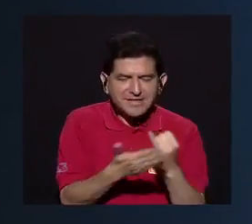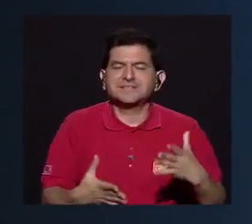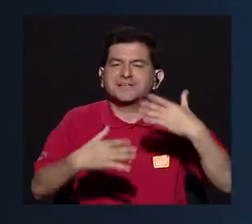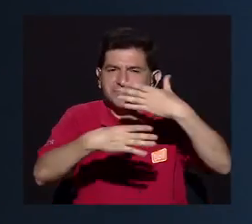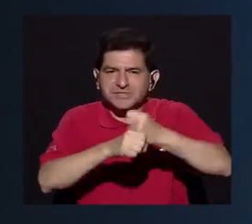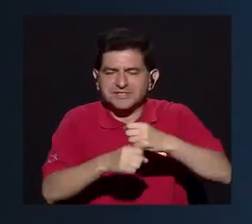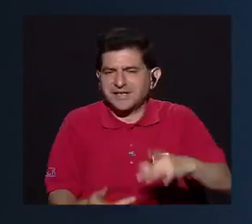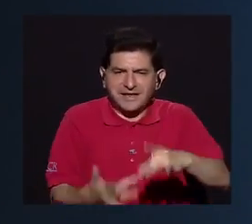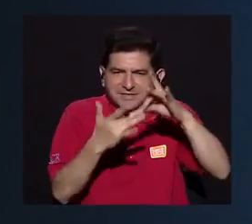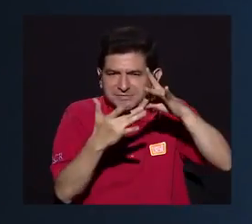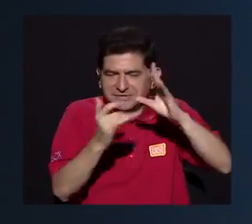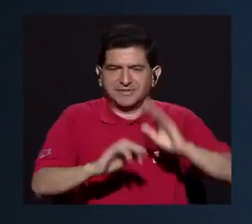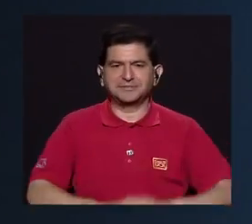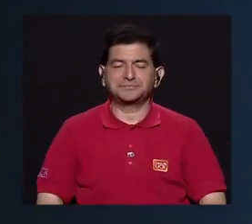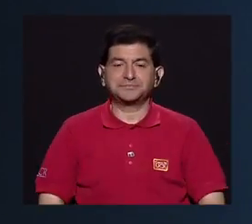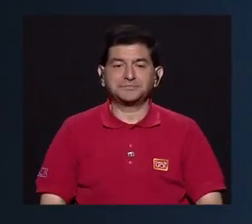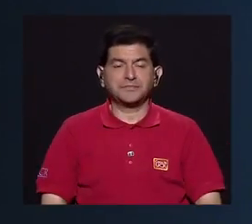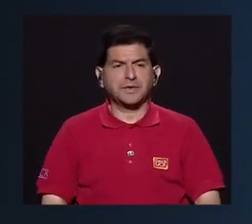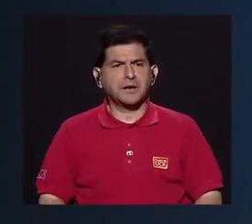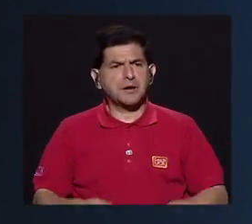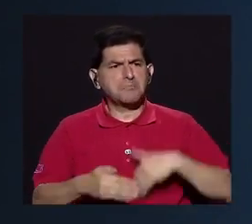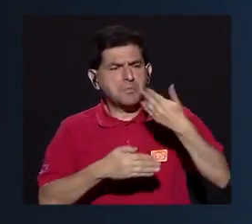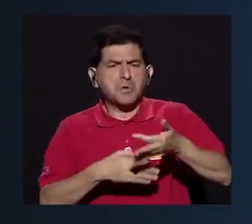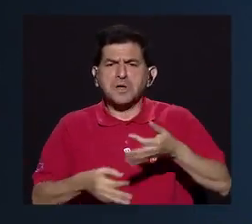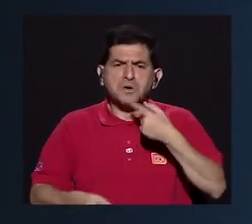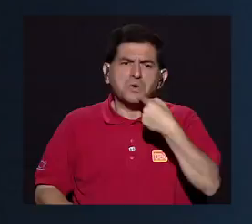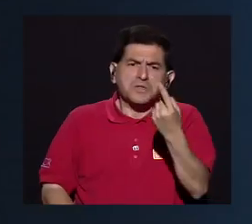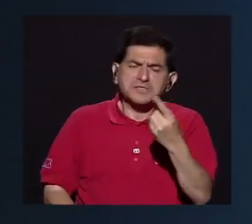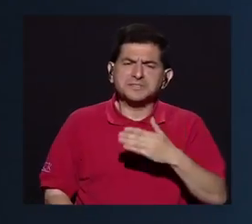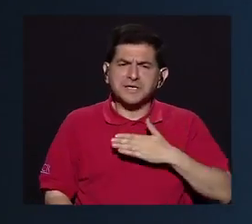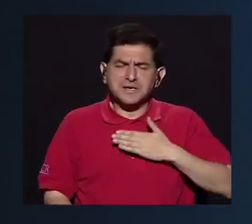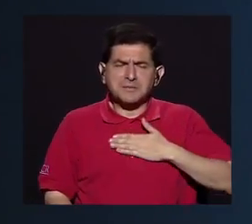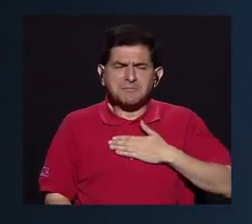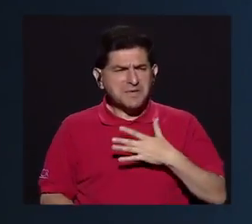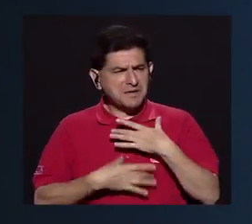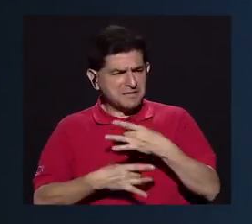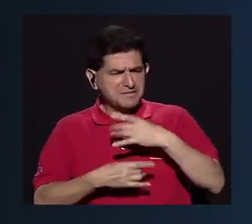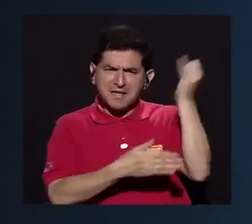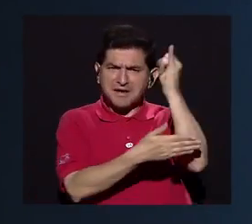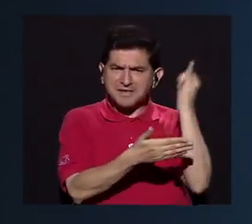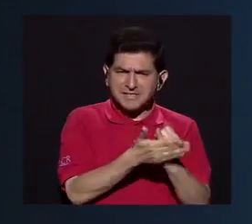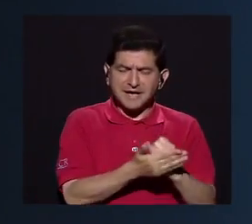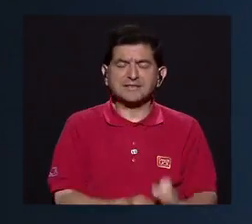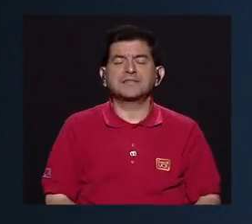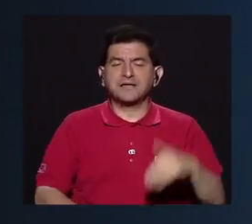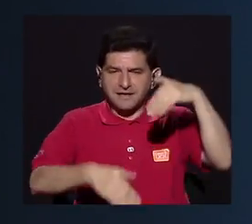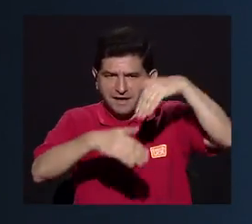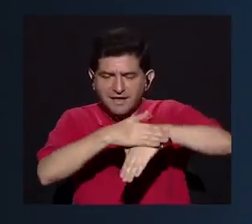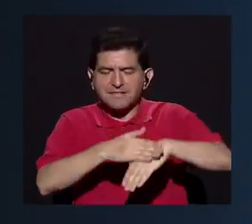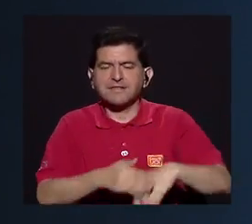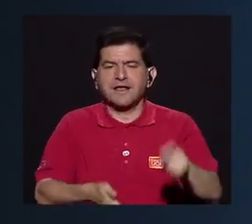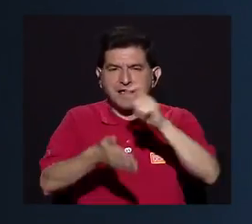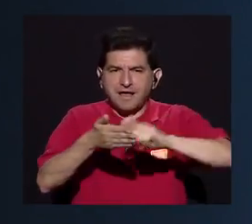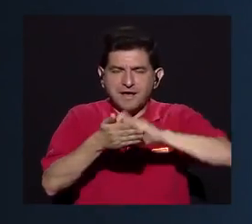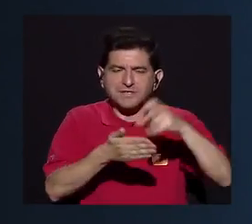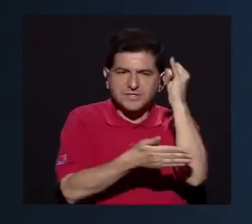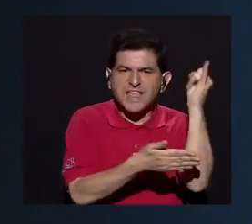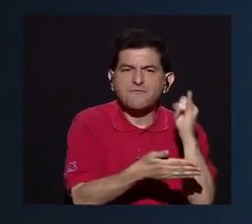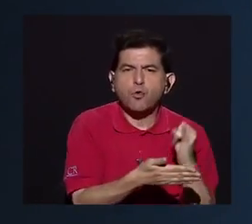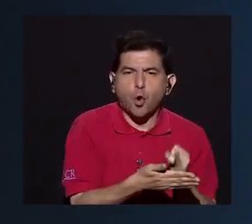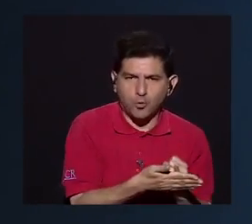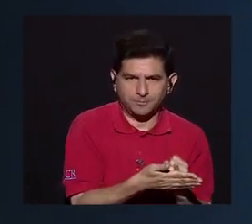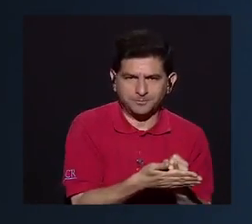las marcas. Entonces, de ahí dije, bueno, una de mis pasiones es el arte y empecé a la Academia de Dibujo. En la Academia de